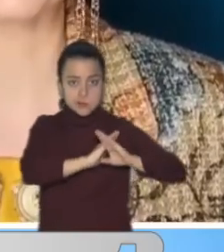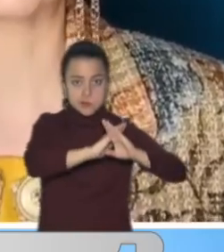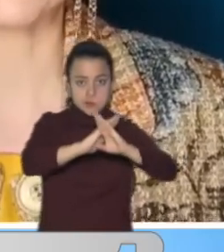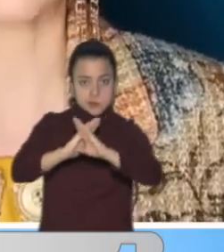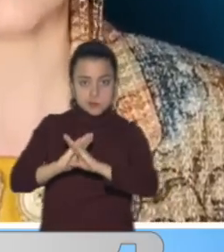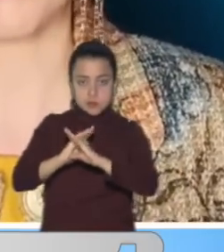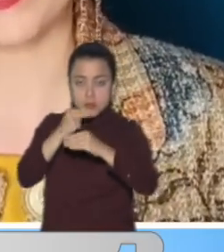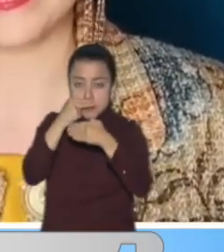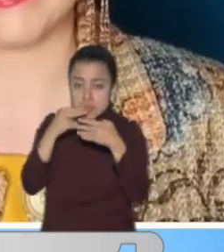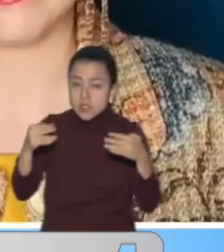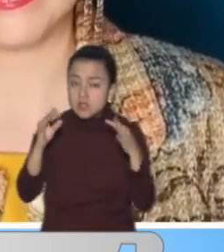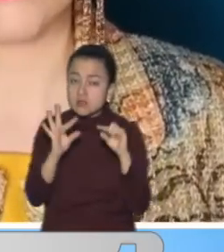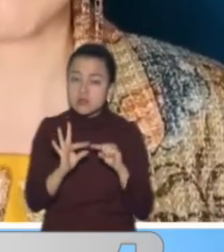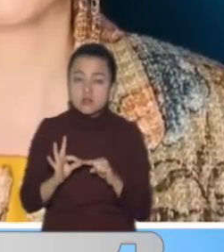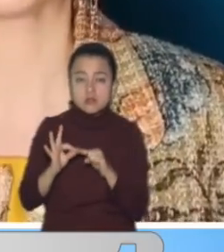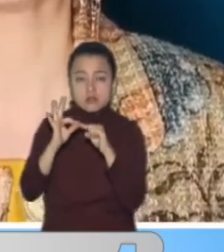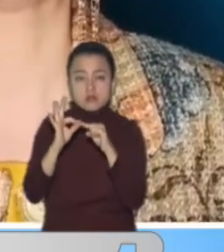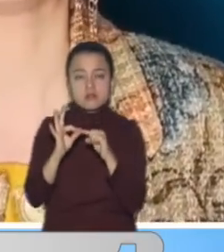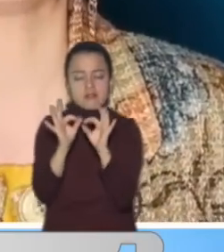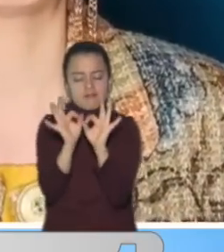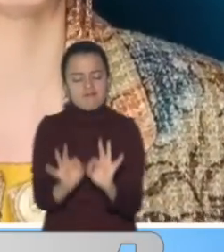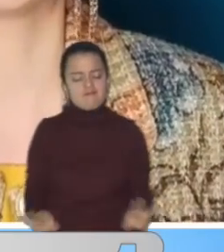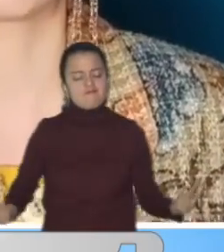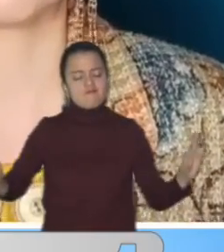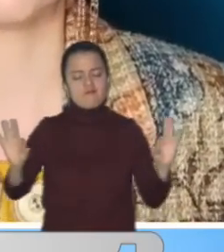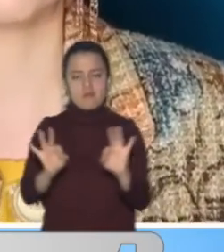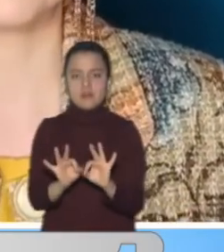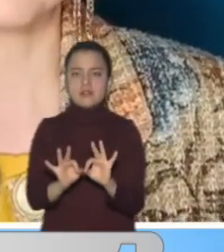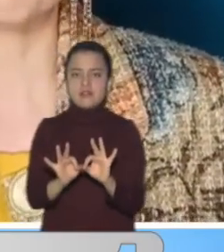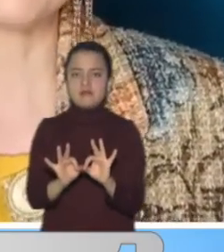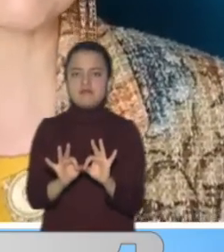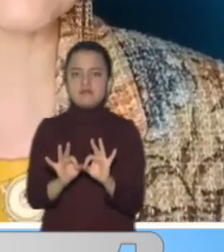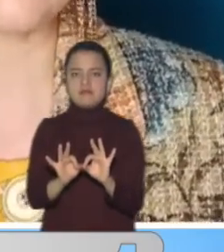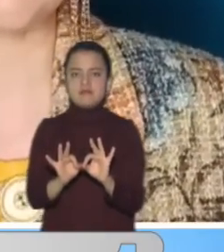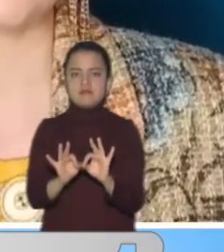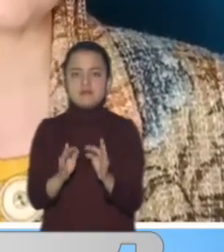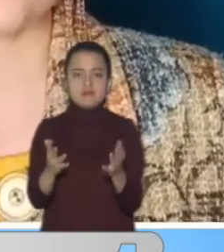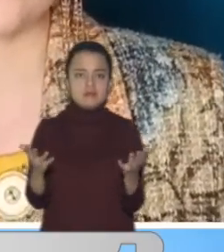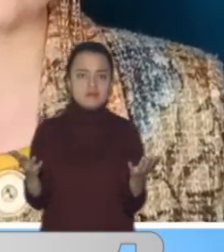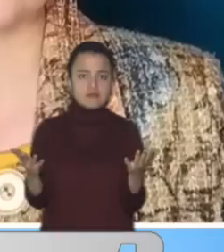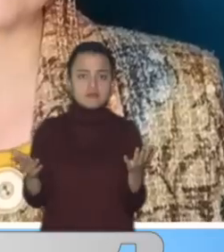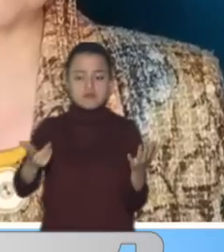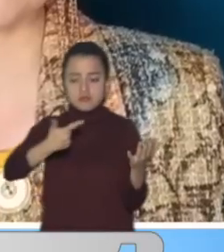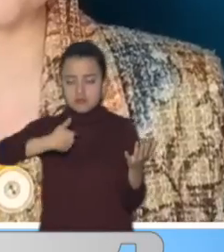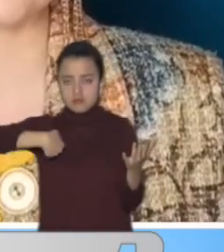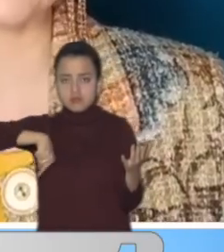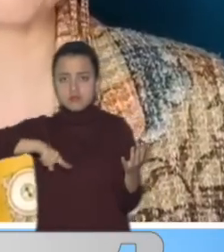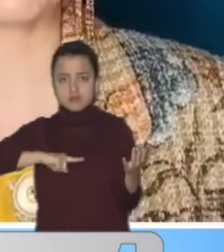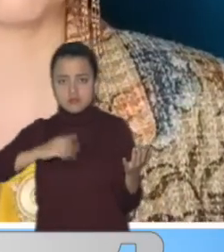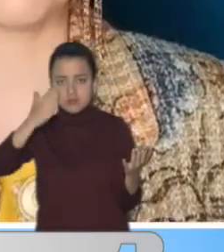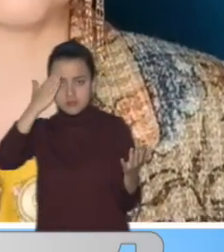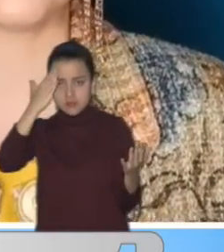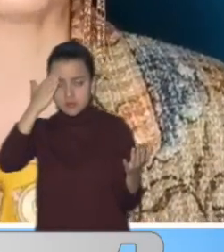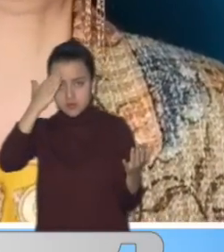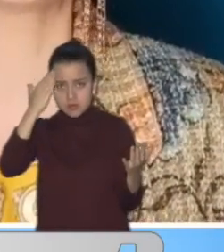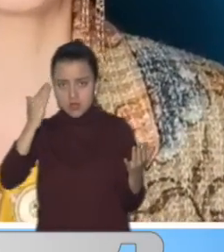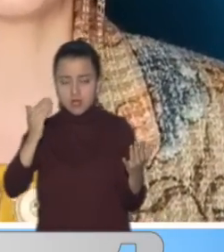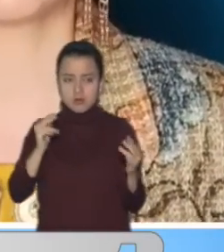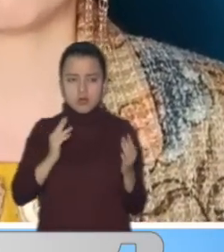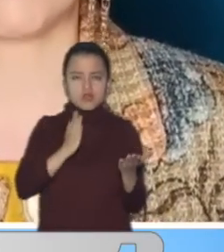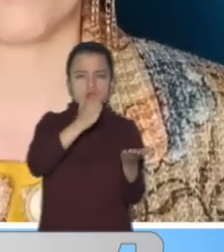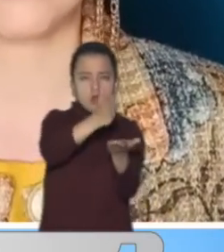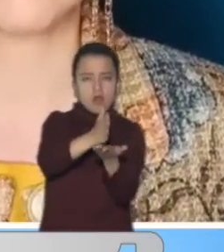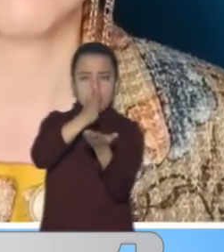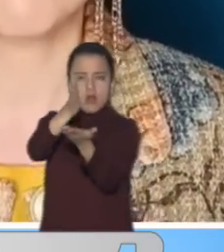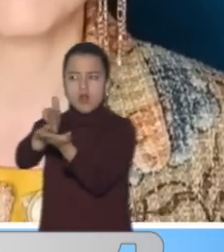y niñas es una prioridad de vida y de salud. Mientras elevamos las coberturas, debemos seguir manteniendo el uso